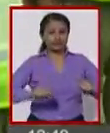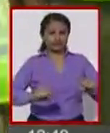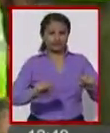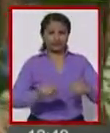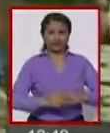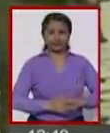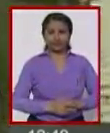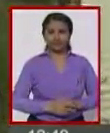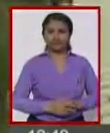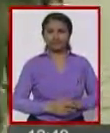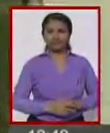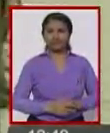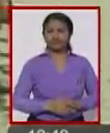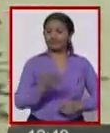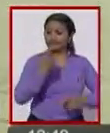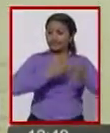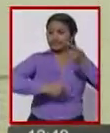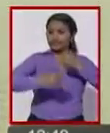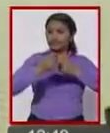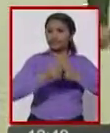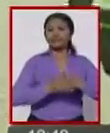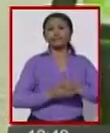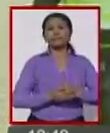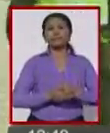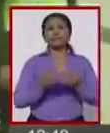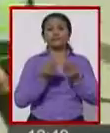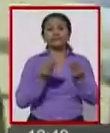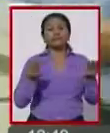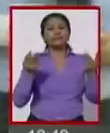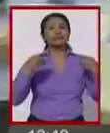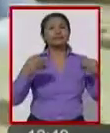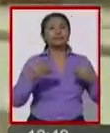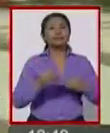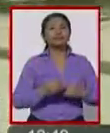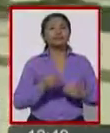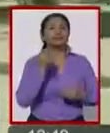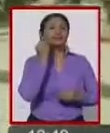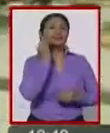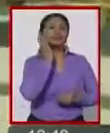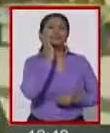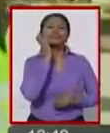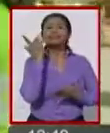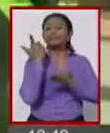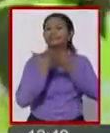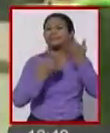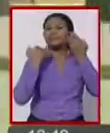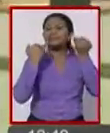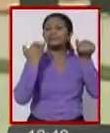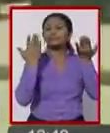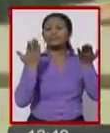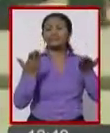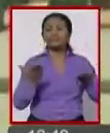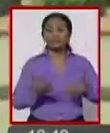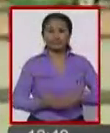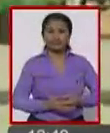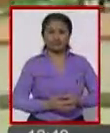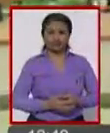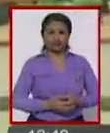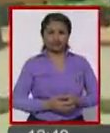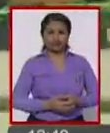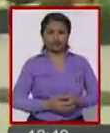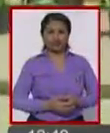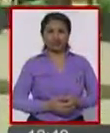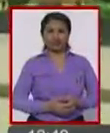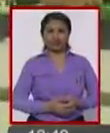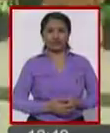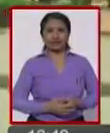supermercado hay un negocio de venta de artículos del hogar. ¿Qué se conoce? ¿Qué información hay referente a esto,